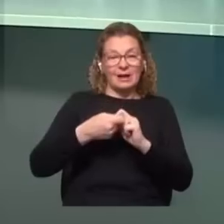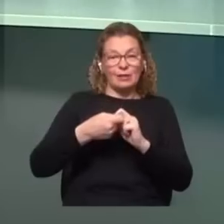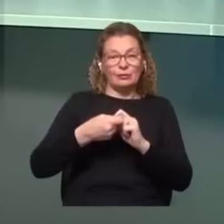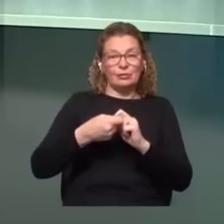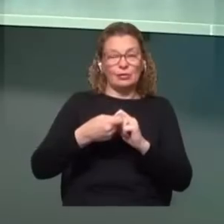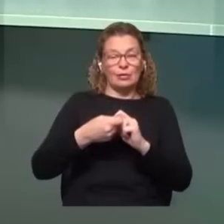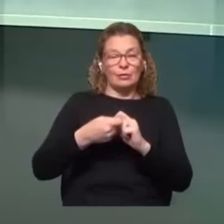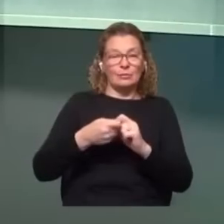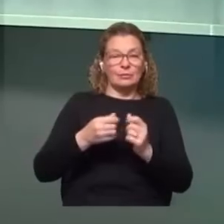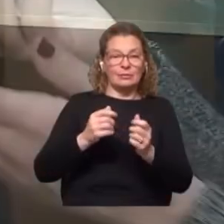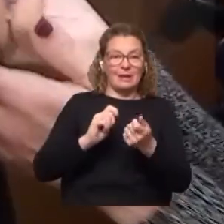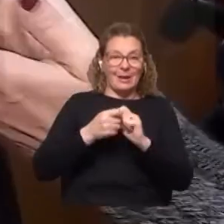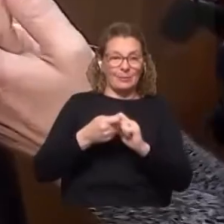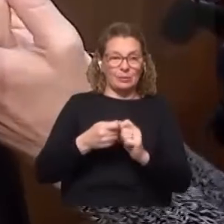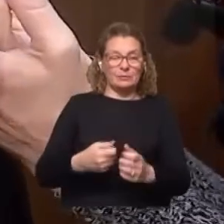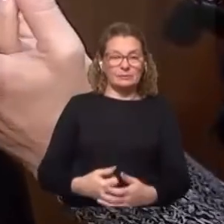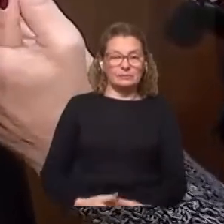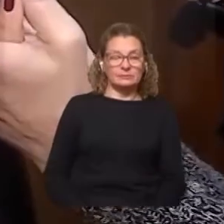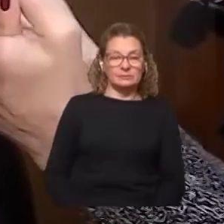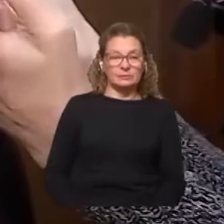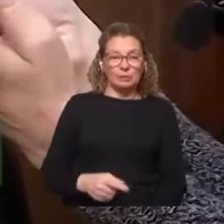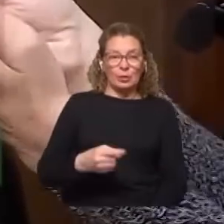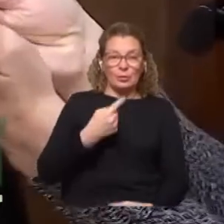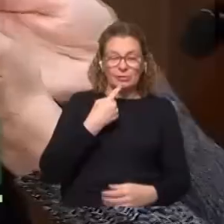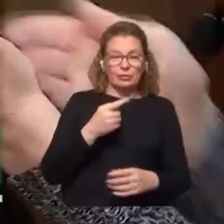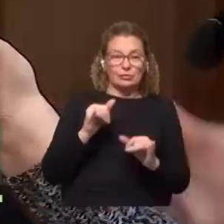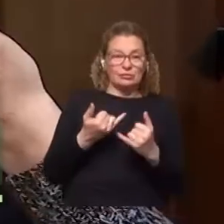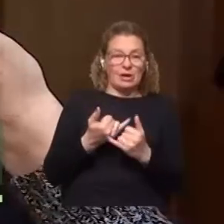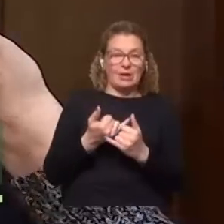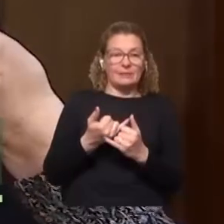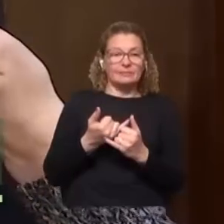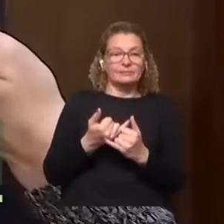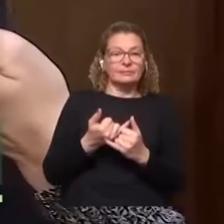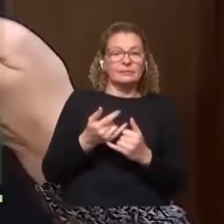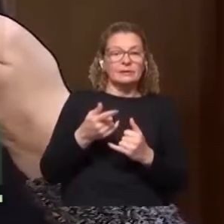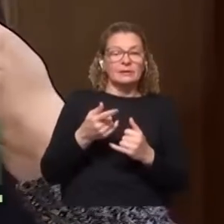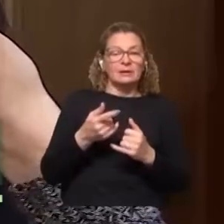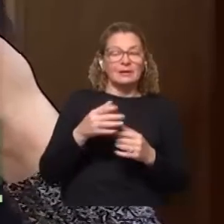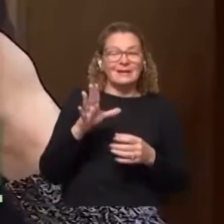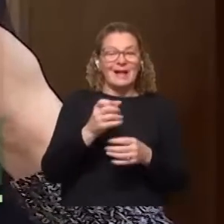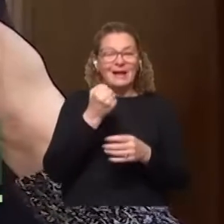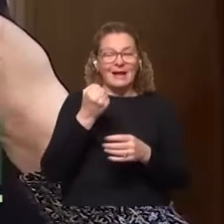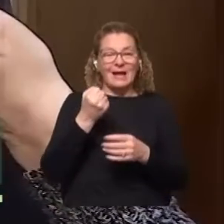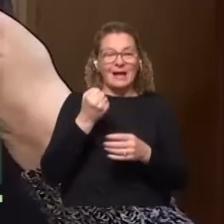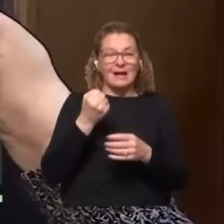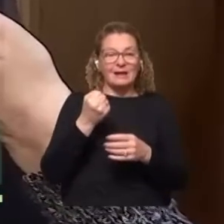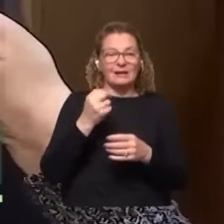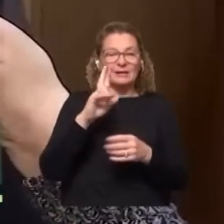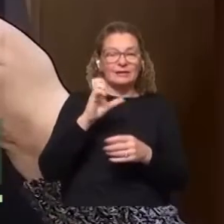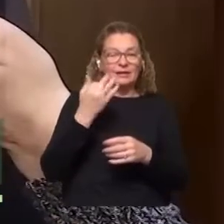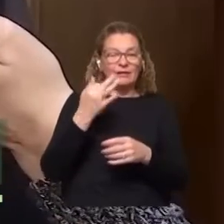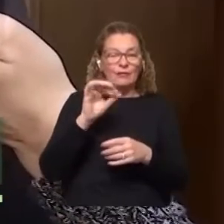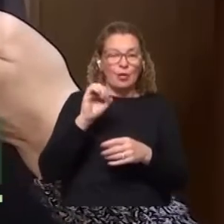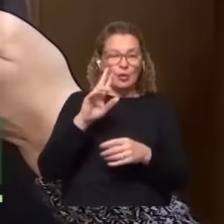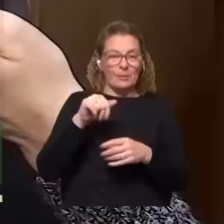lo contencioso administrativo como decisión ya tomada es rescatar la reforma del tribunal de lo